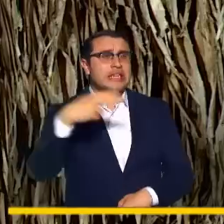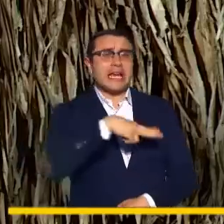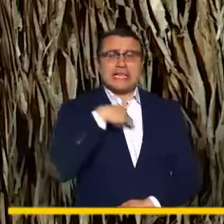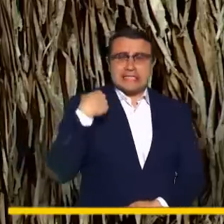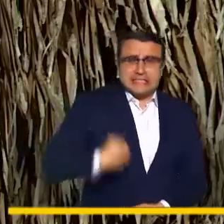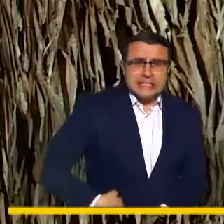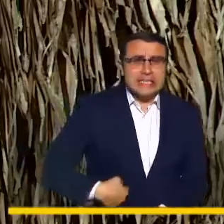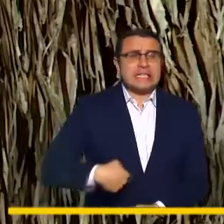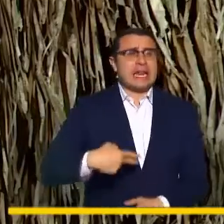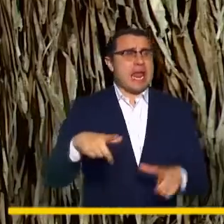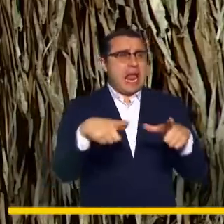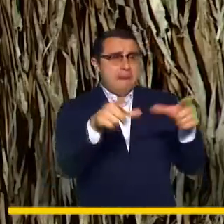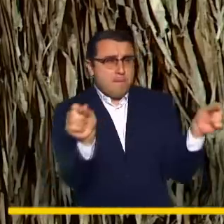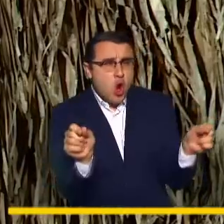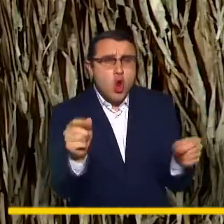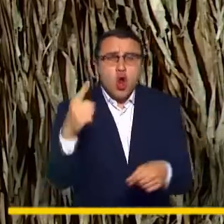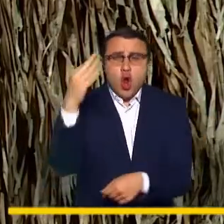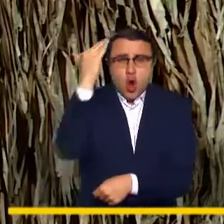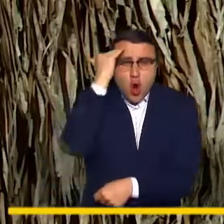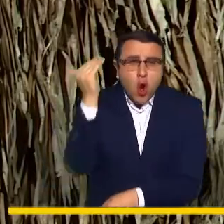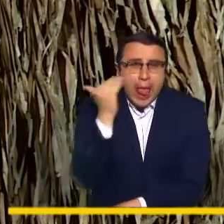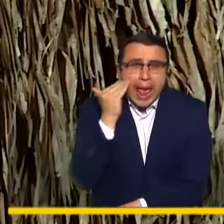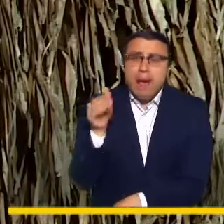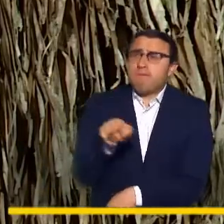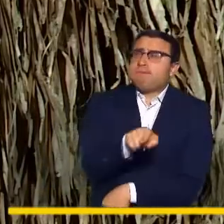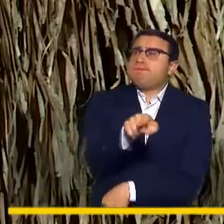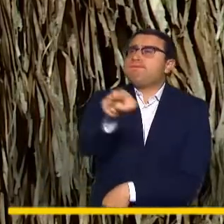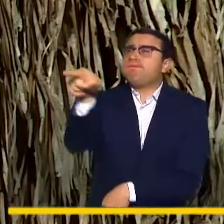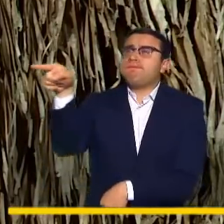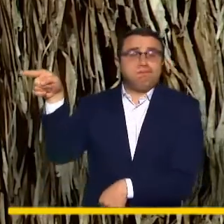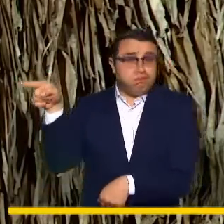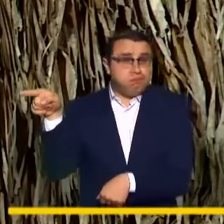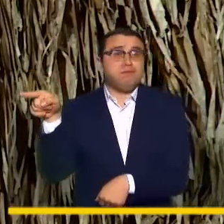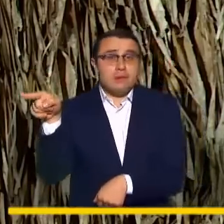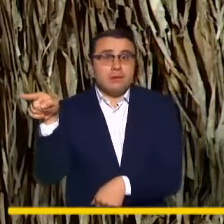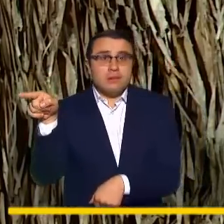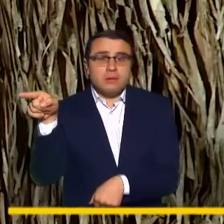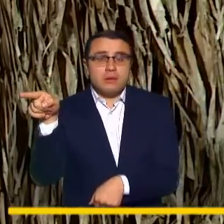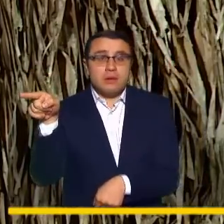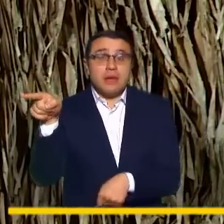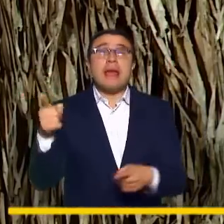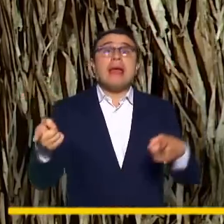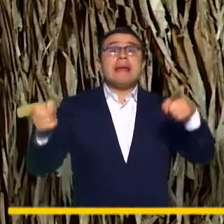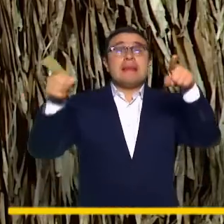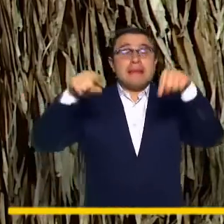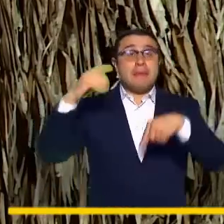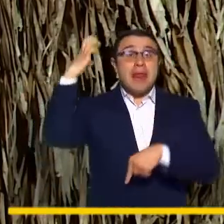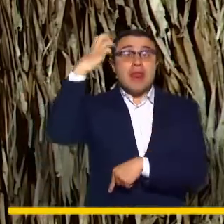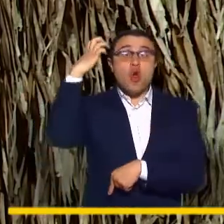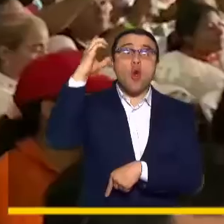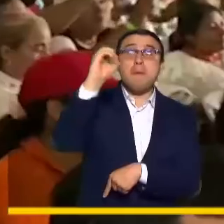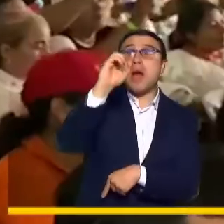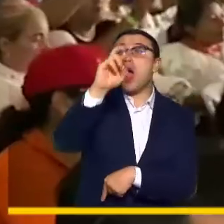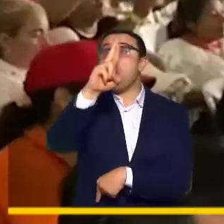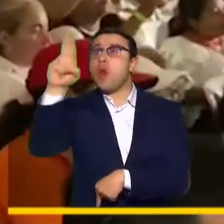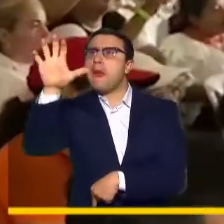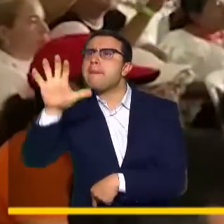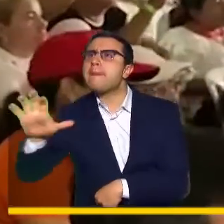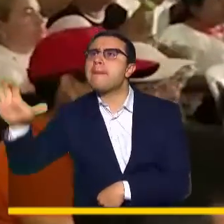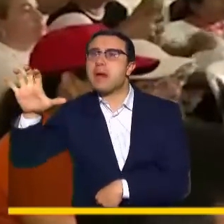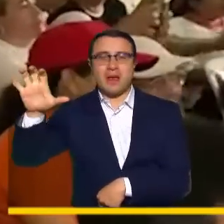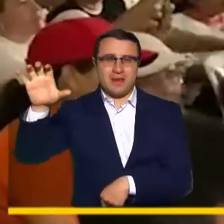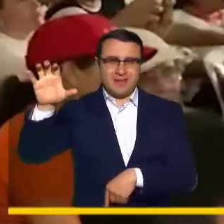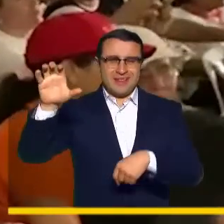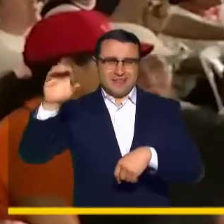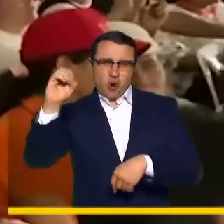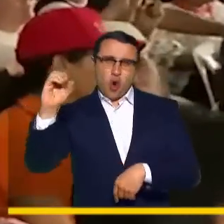China, y así es en el Japón, y así es en Corea, y así es en el oriente de Europa y en el occidente, y